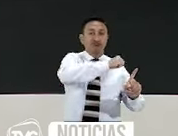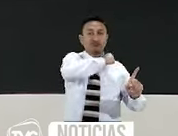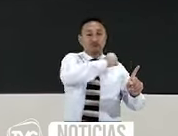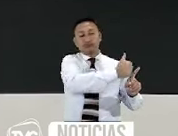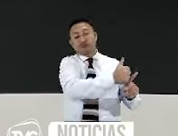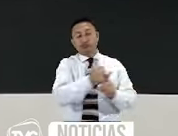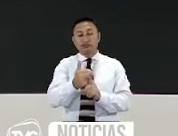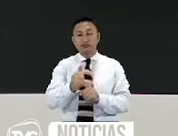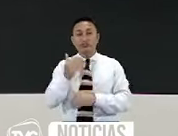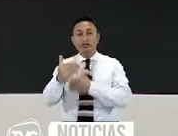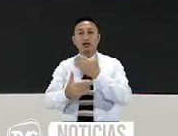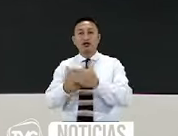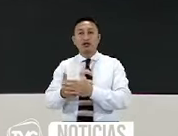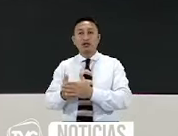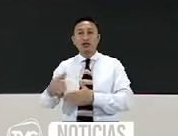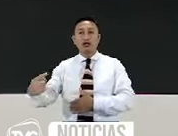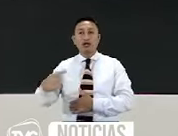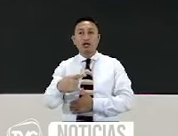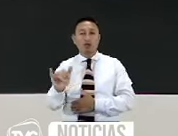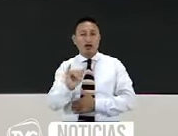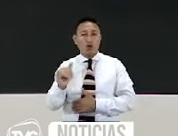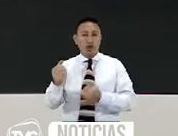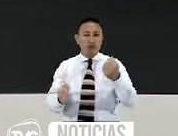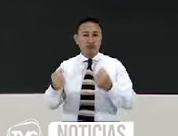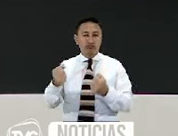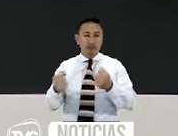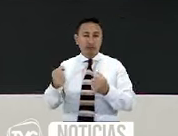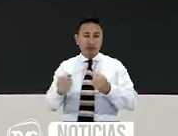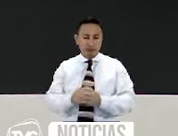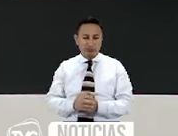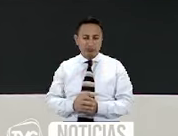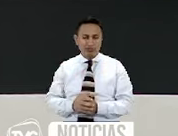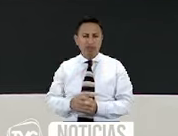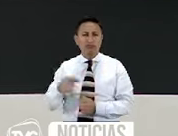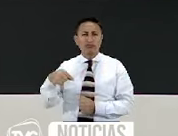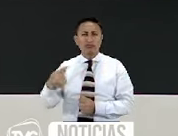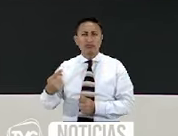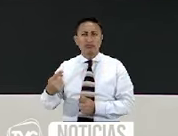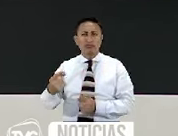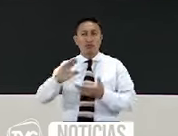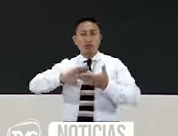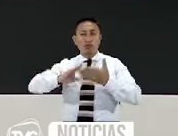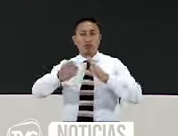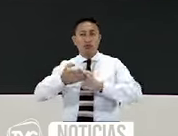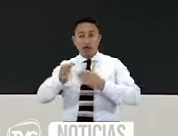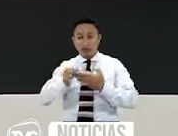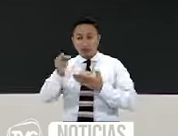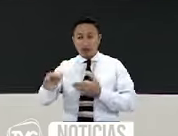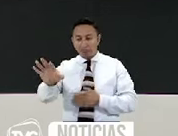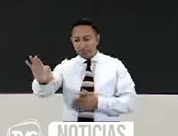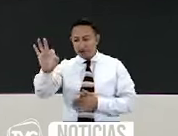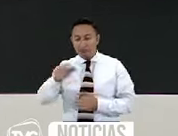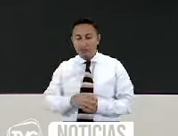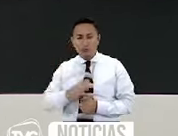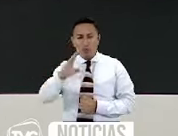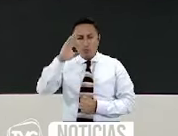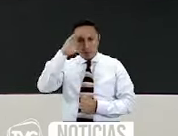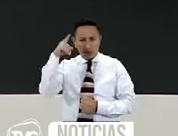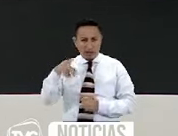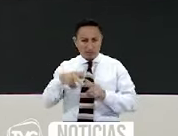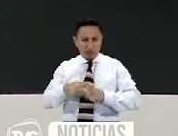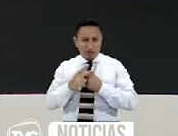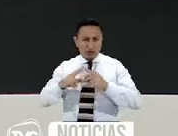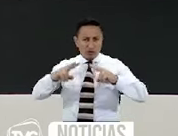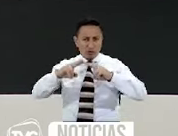después, un vehículo con similares características fue encontrado en una comuna del cantón. La policía se encuentra trabajando en este